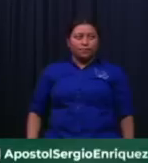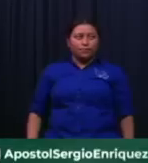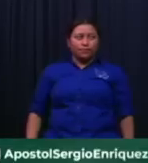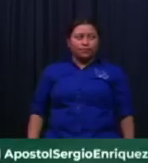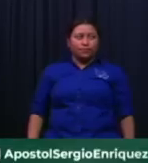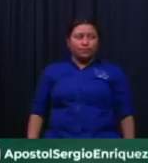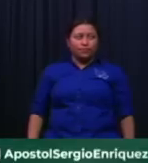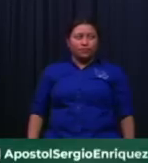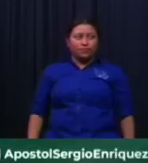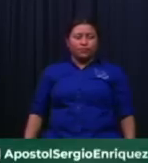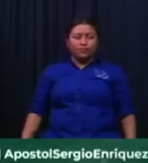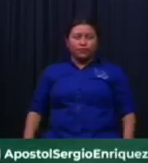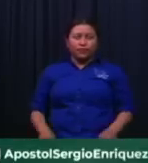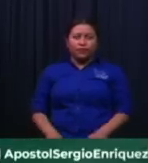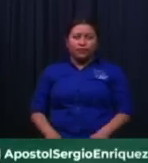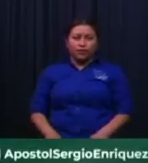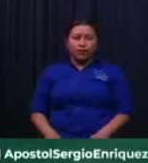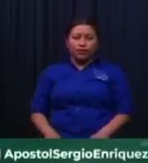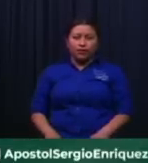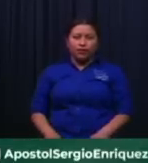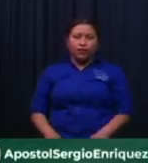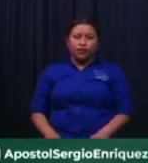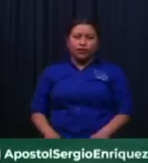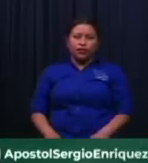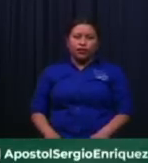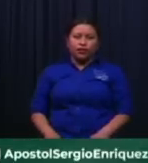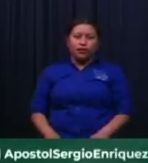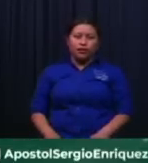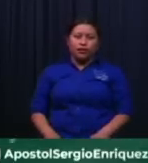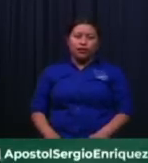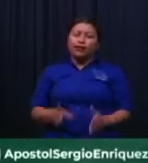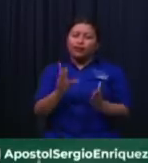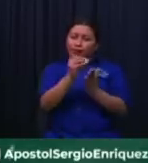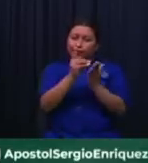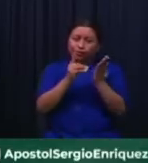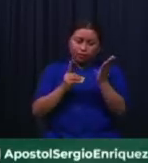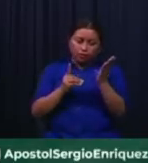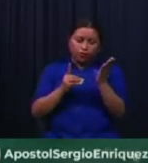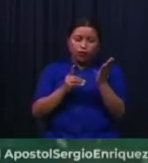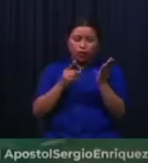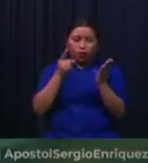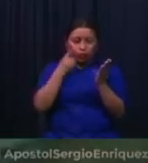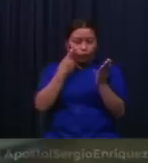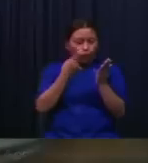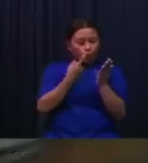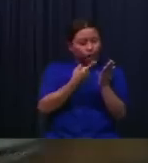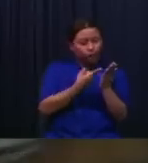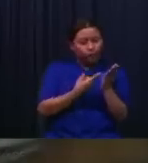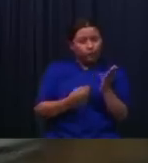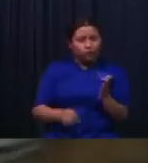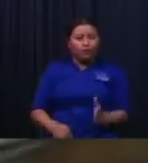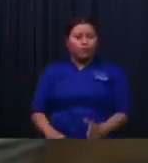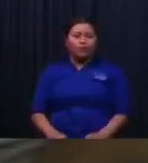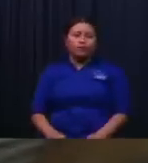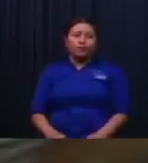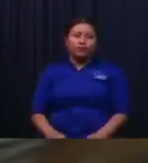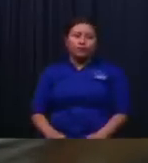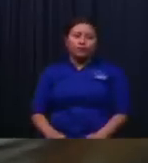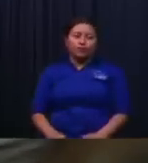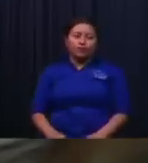versión Serafín Ausejo y otro hermano que me lo lea en la versión Arcas